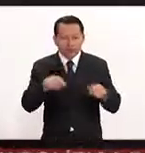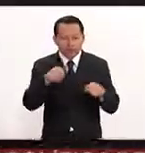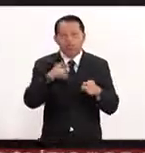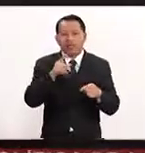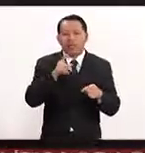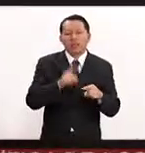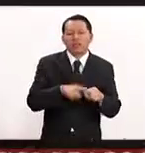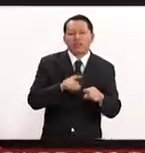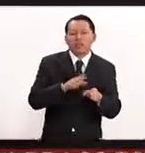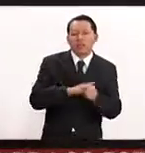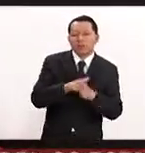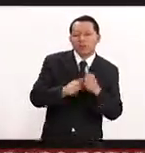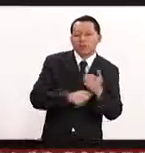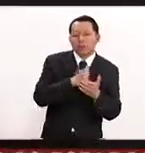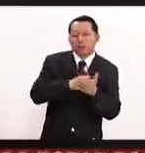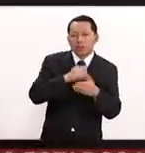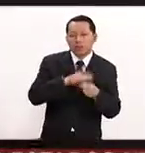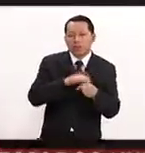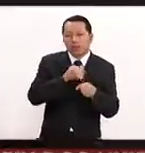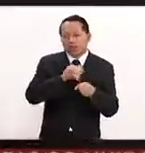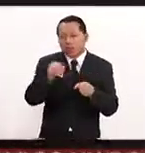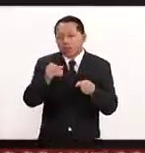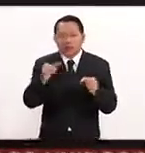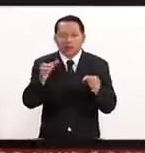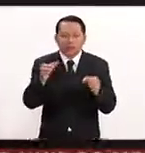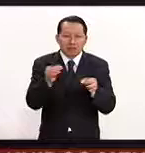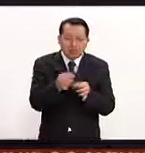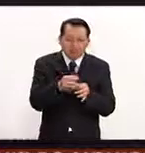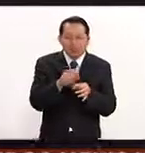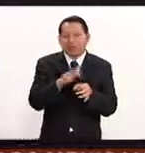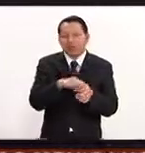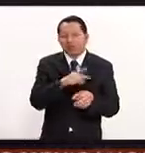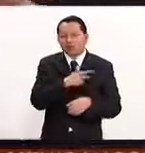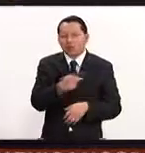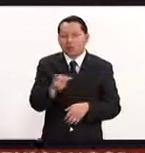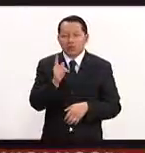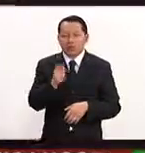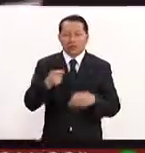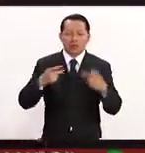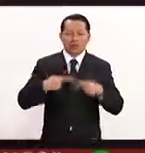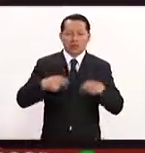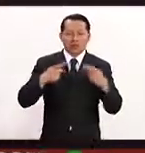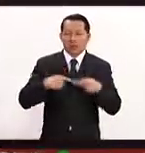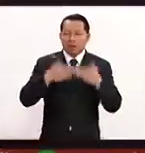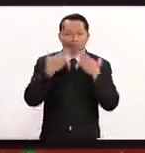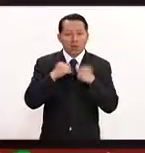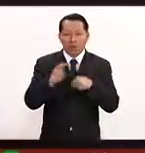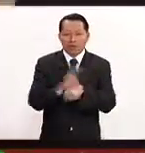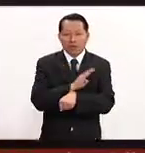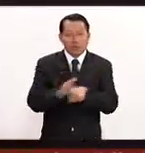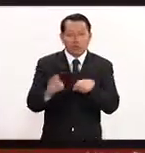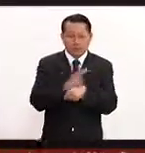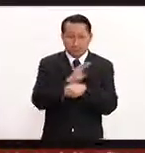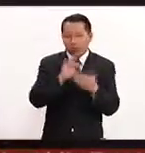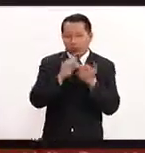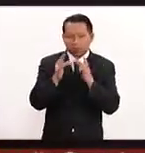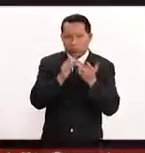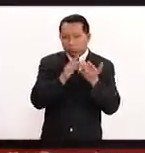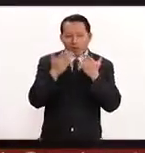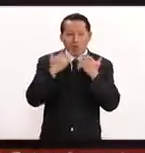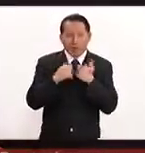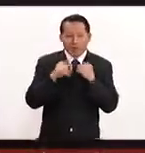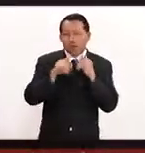de ciudades más lejanas, más pequeñas, más pobres, y es la gente que realmente no se ha beneficiado de la globalización, no se ha beneficiado